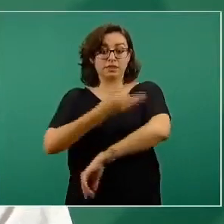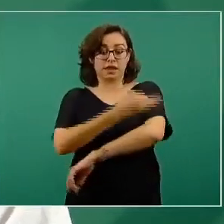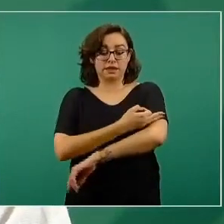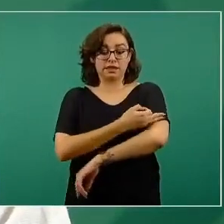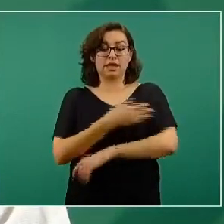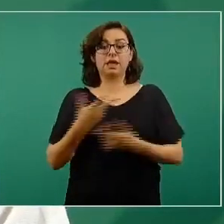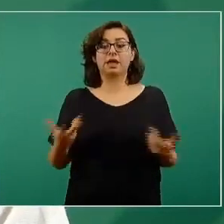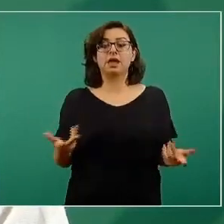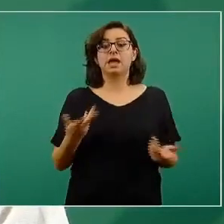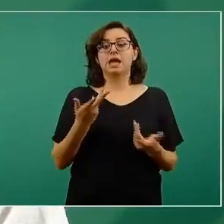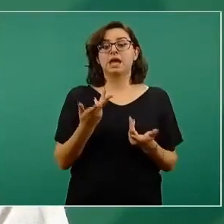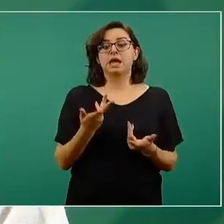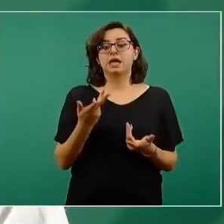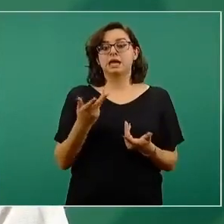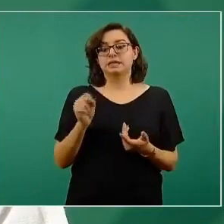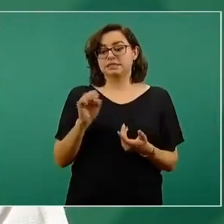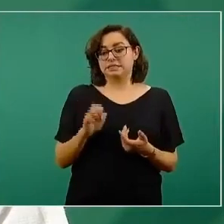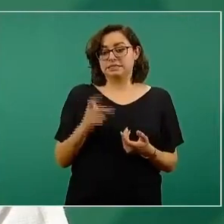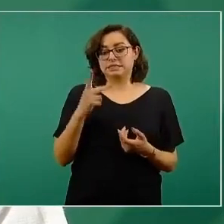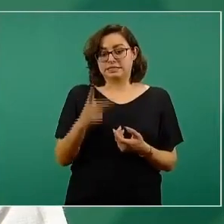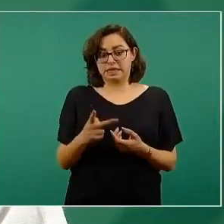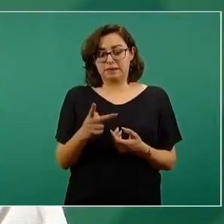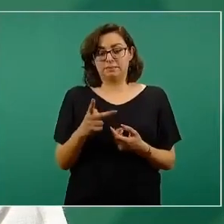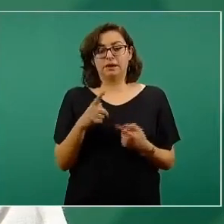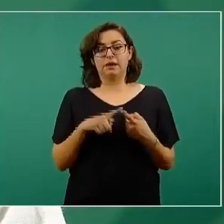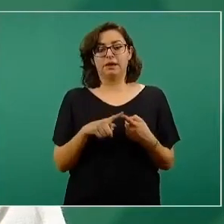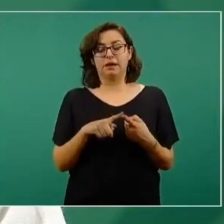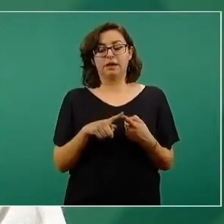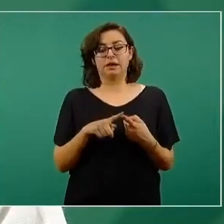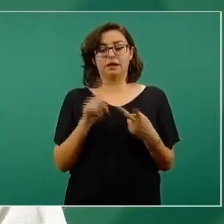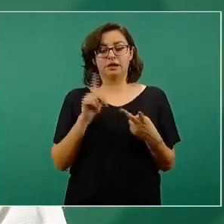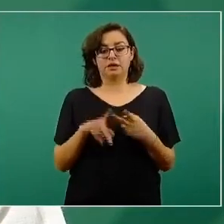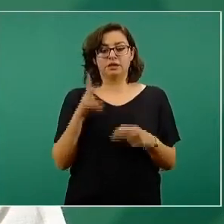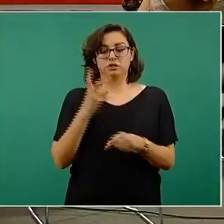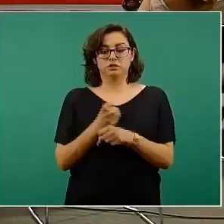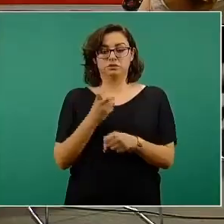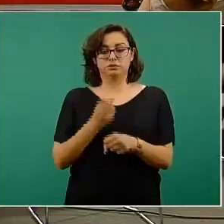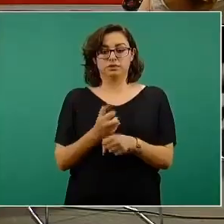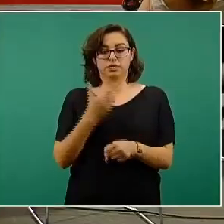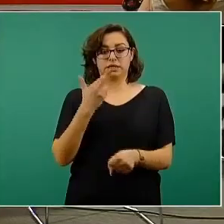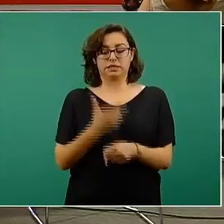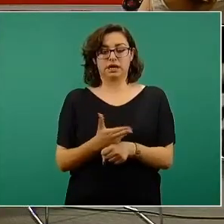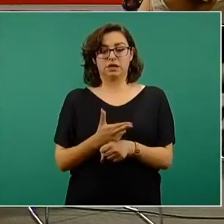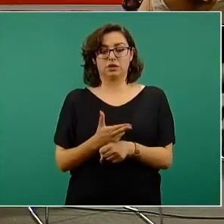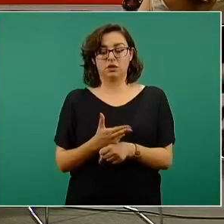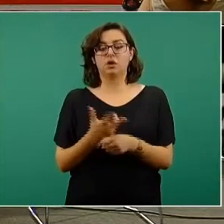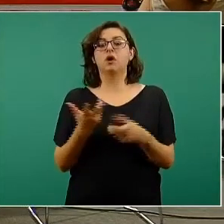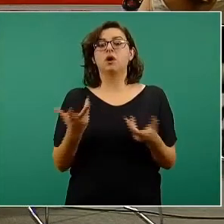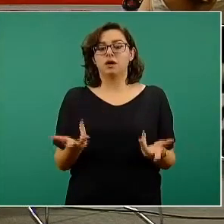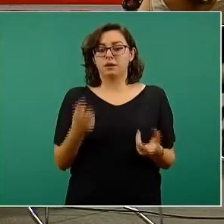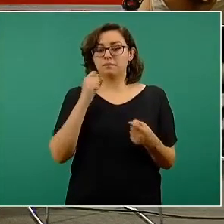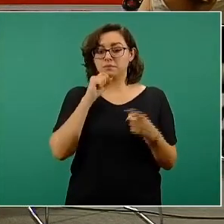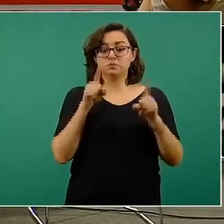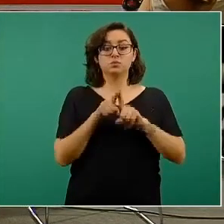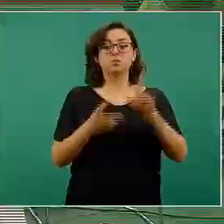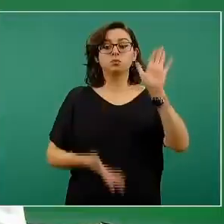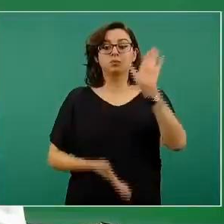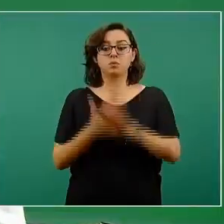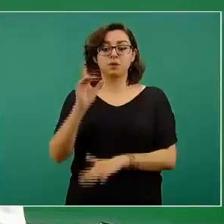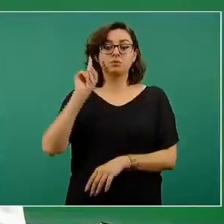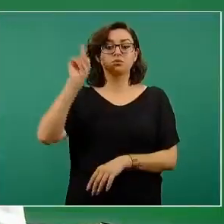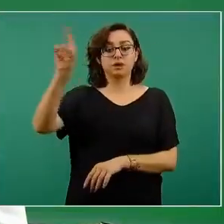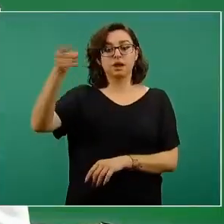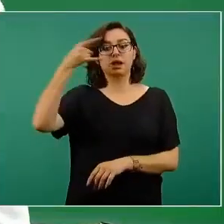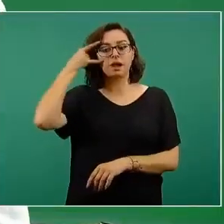con la Secretaria de Educación Pública y sus subsecretarios y subsecretaria, también en Campeche,